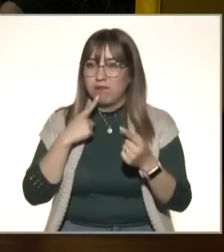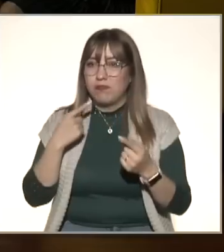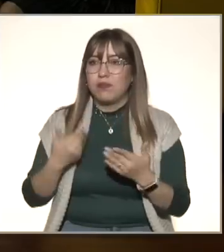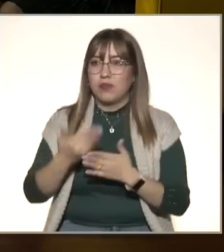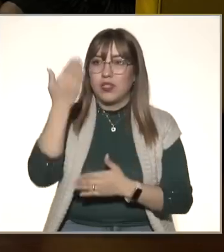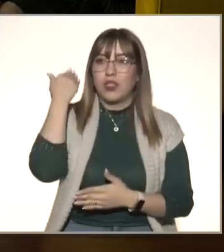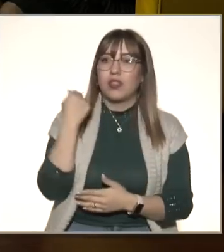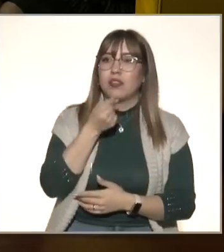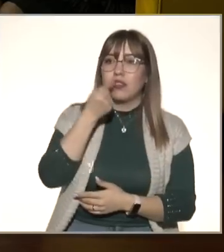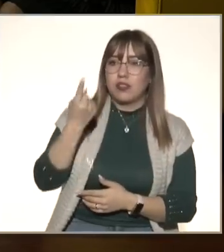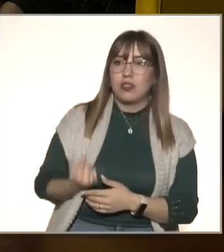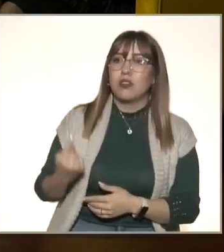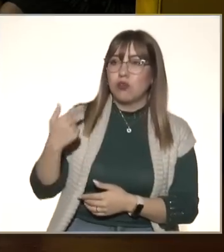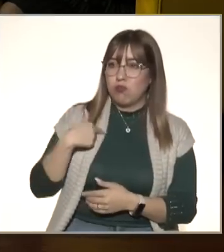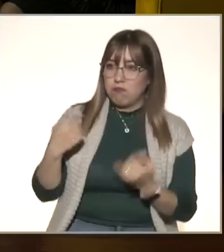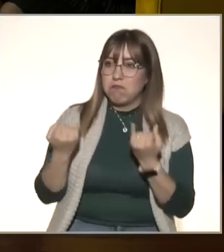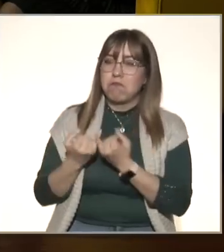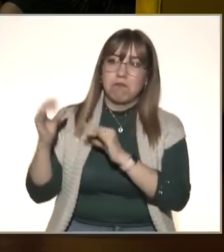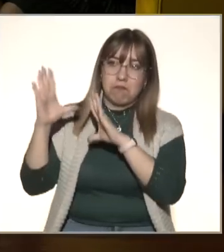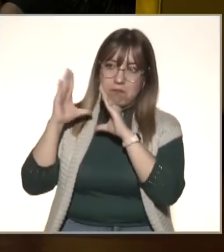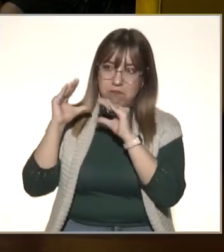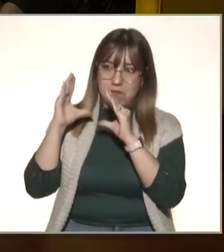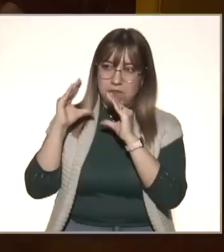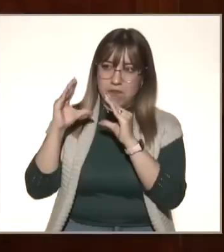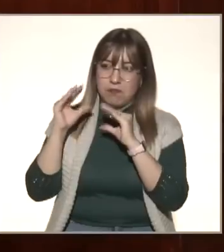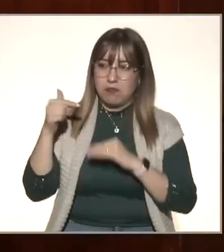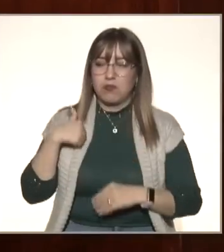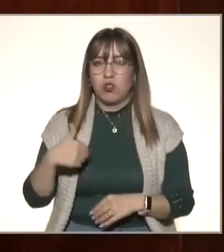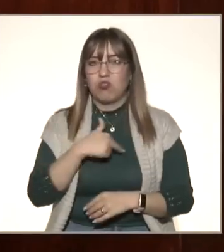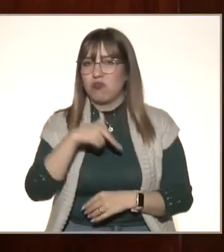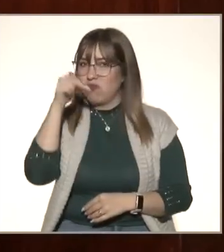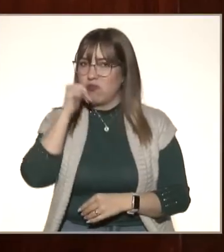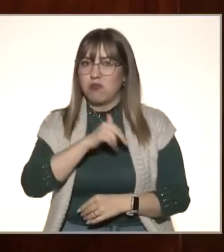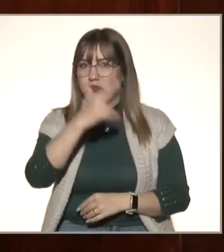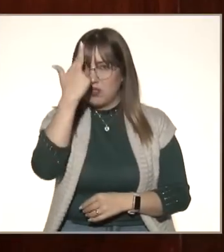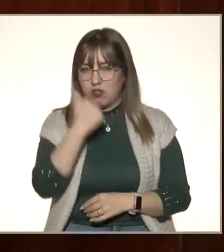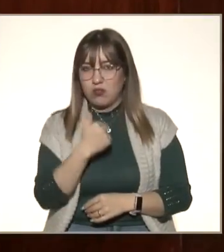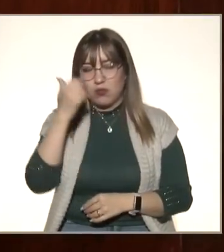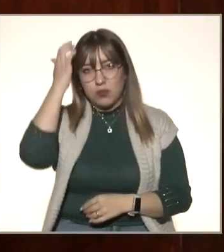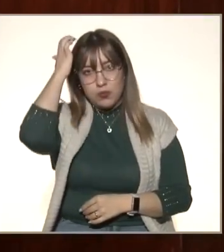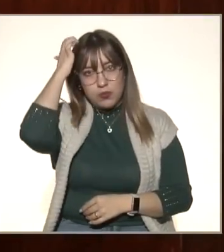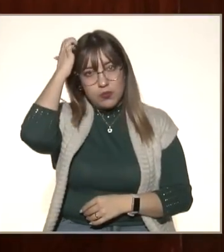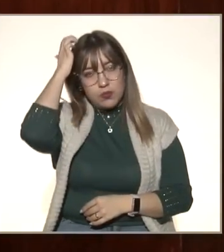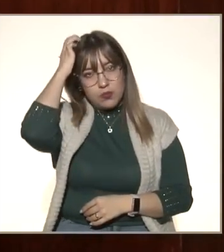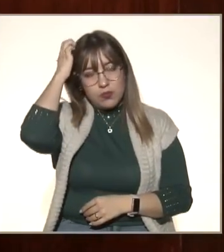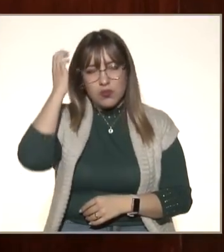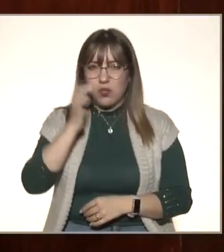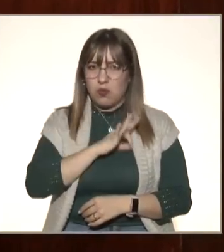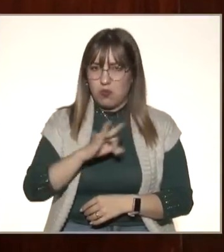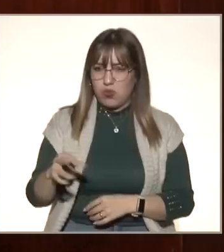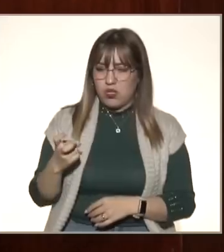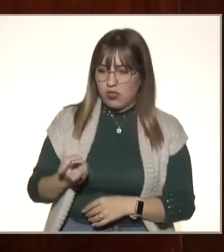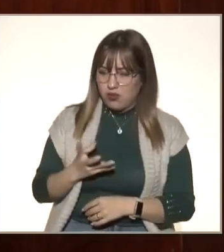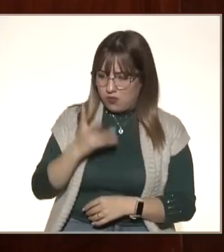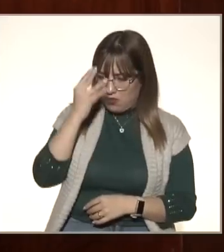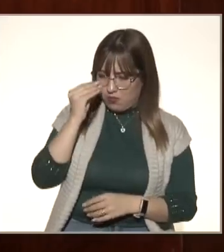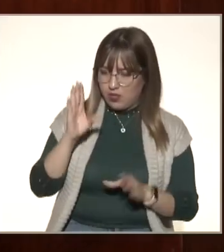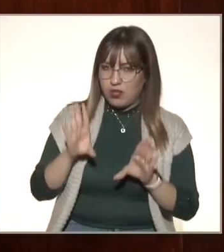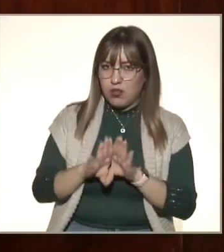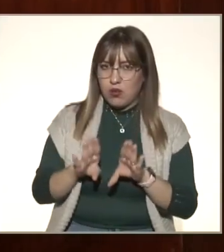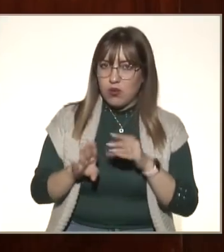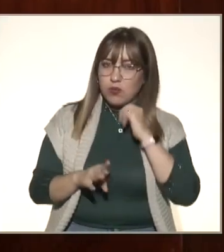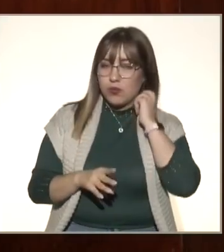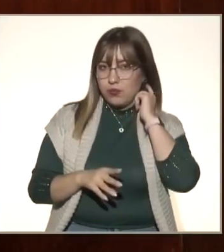educado así. Nosotros siempre tenemos la razón y se hace lo que queremos. ¿Es posible aprender a ceder y a negociar ya